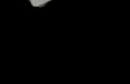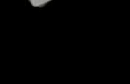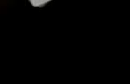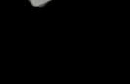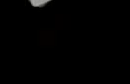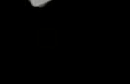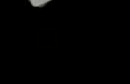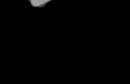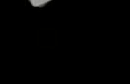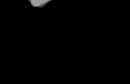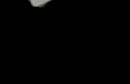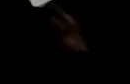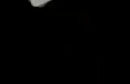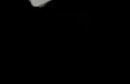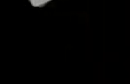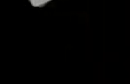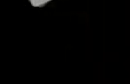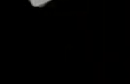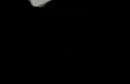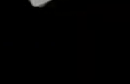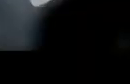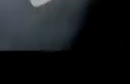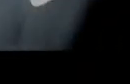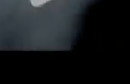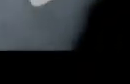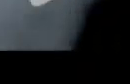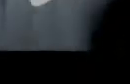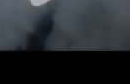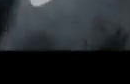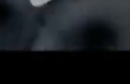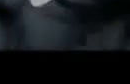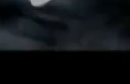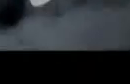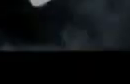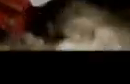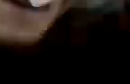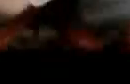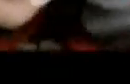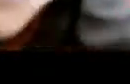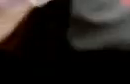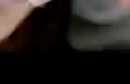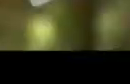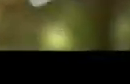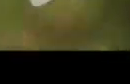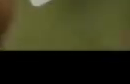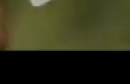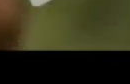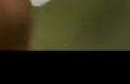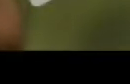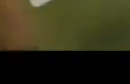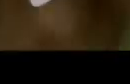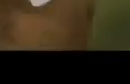Y me sumergiré en la oscuridad. ¡Ah! ¡La antorcha se apagó!